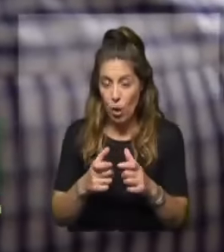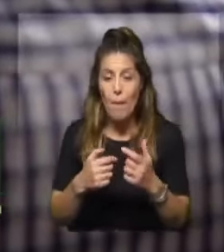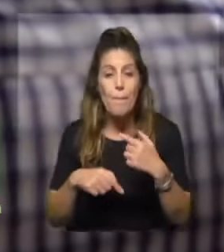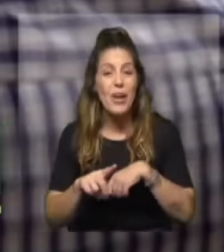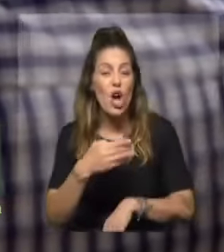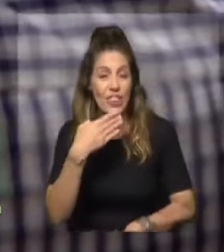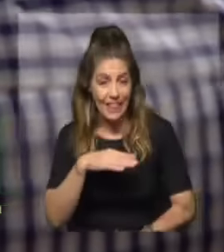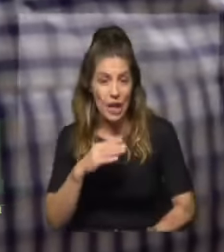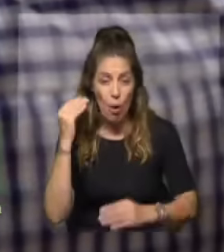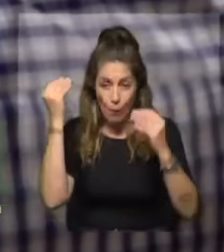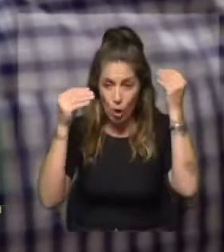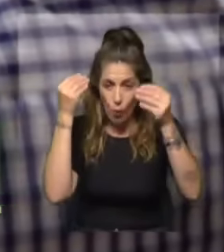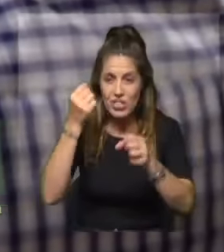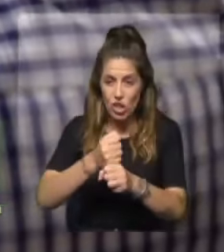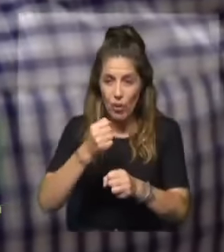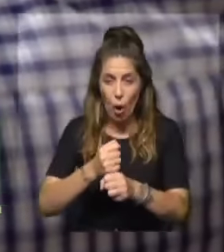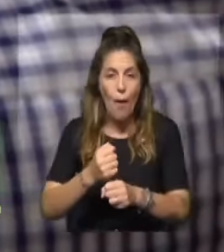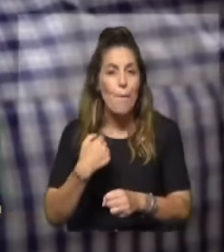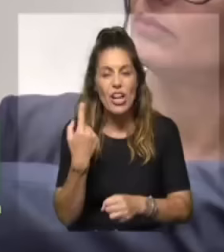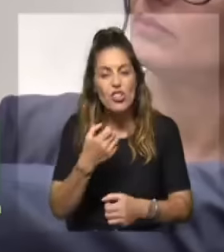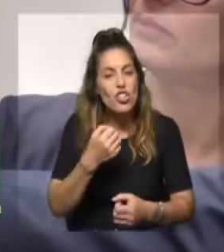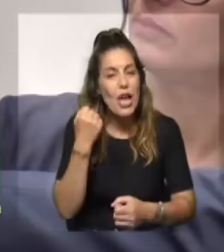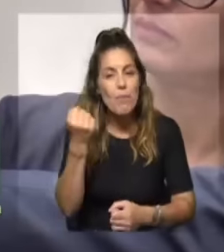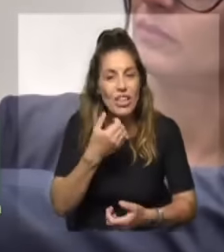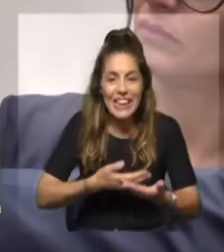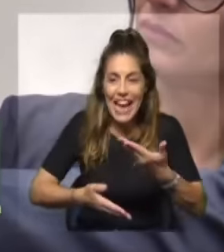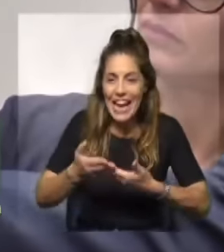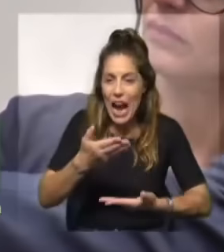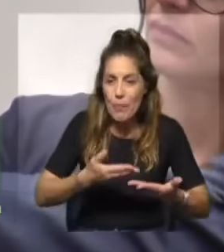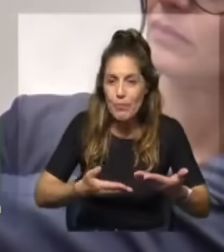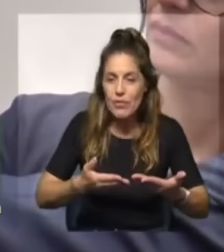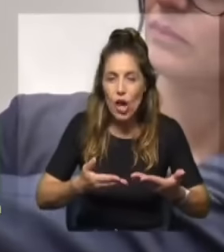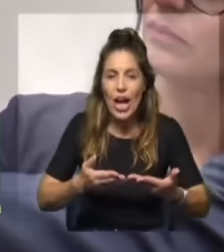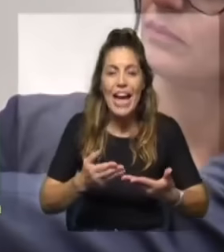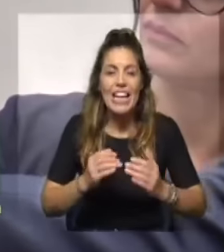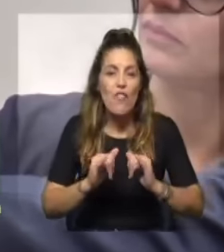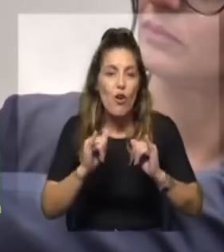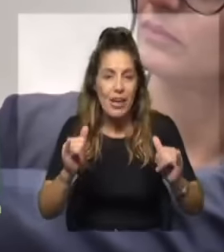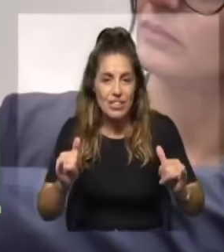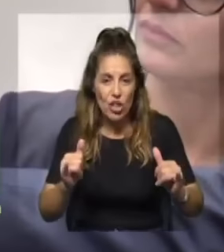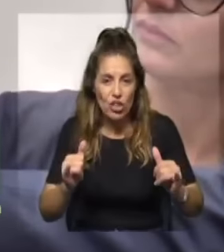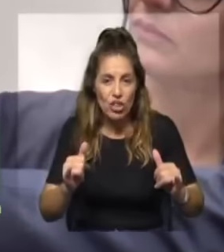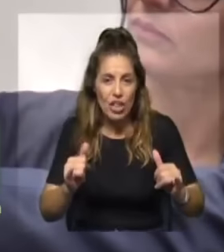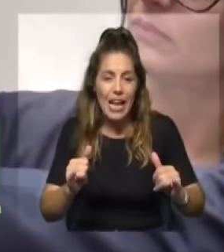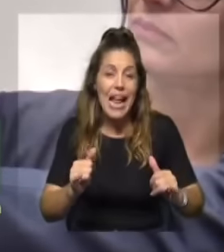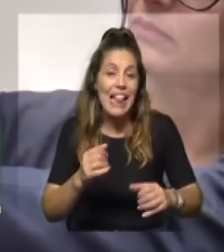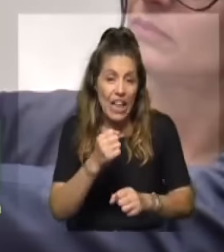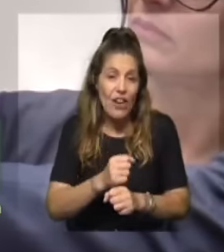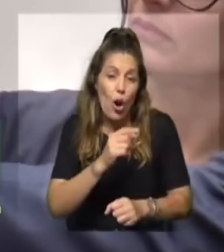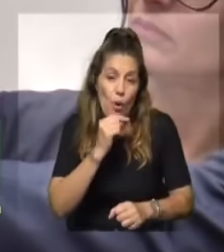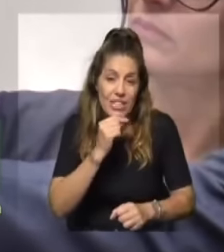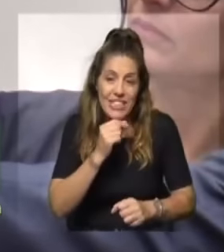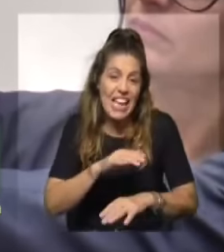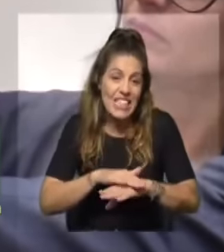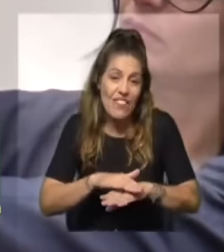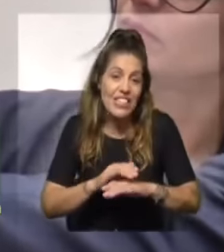y para nosotros es muy importante el intercambio del diálogo de información la policía se basa el trabajo policial la materia prima del trabajo policial es la información y